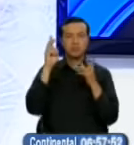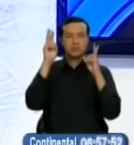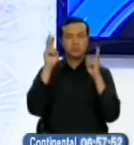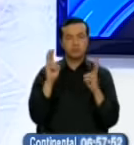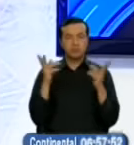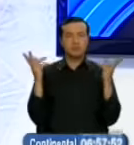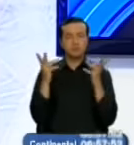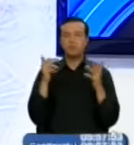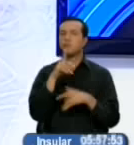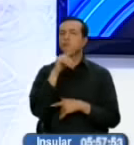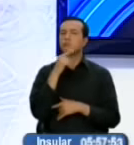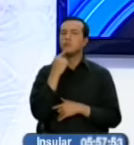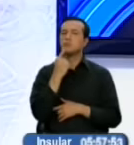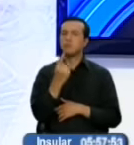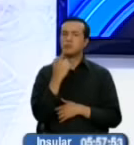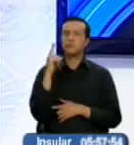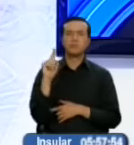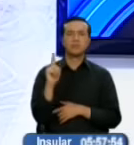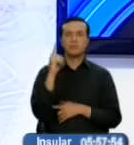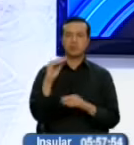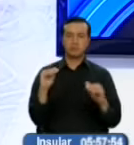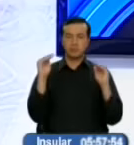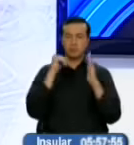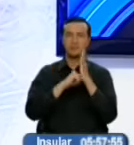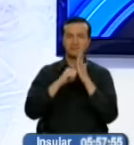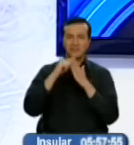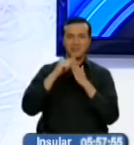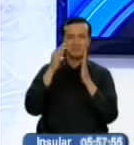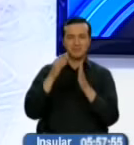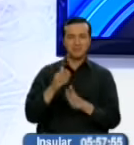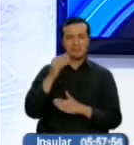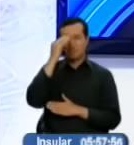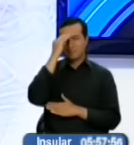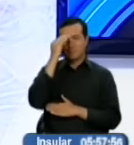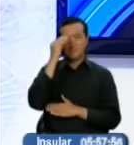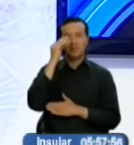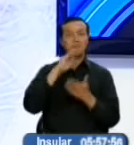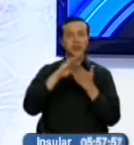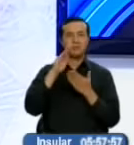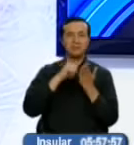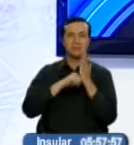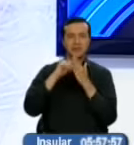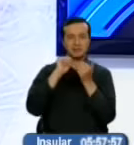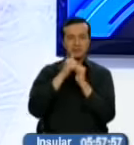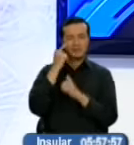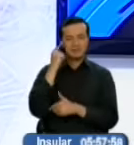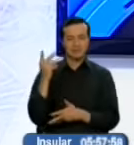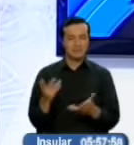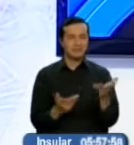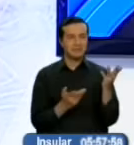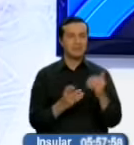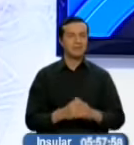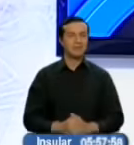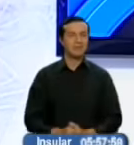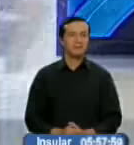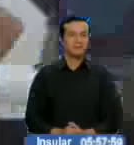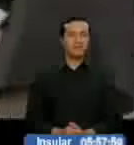fueron encarados por parte del principal del ministerio de este ramo. Todo esto a continuación en la siguiente nota.